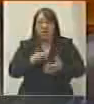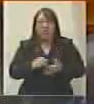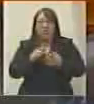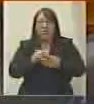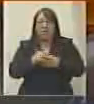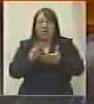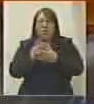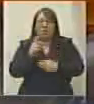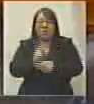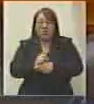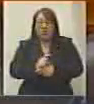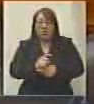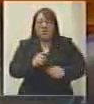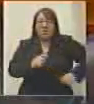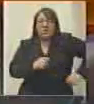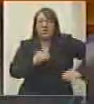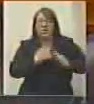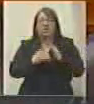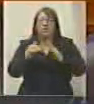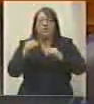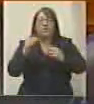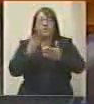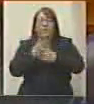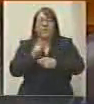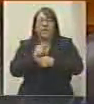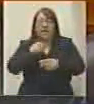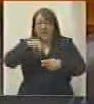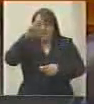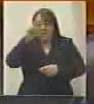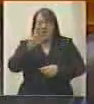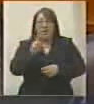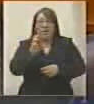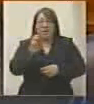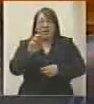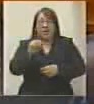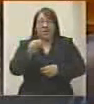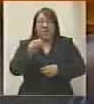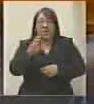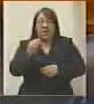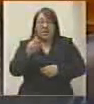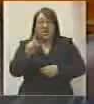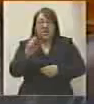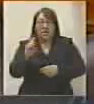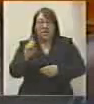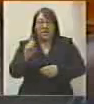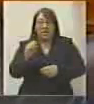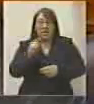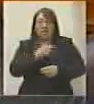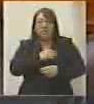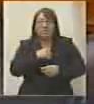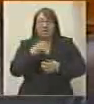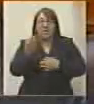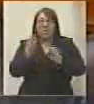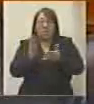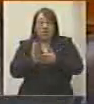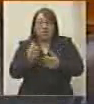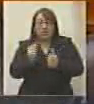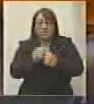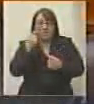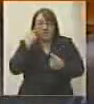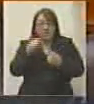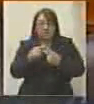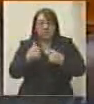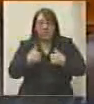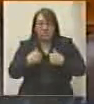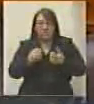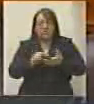en Educación y Jerárquicos en Educación del Perú, RENACADEP, a cargo del Ministerio de Educación, con el objeto de